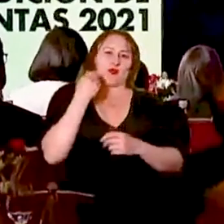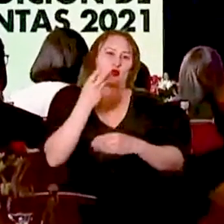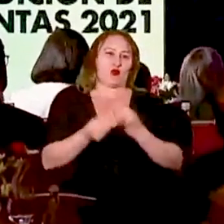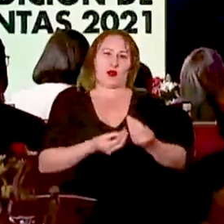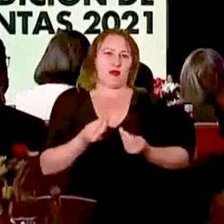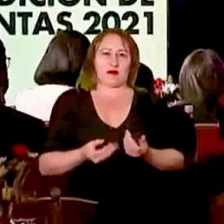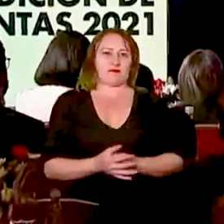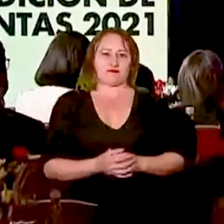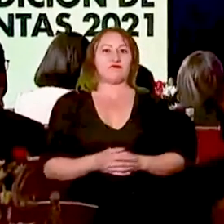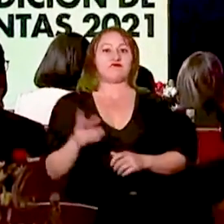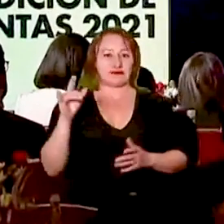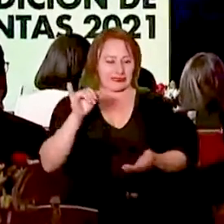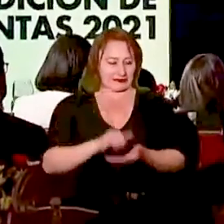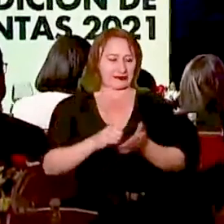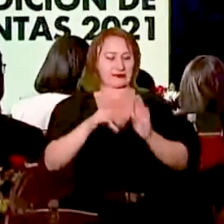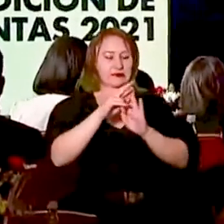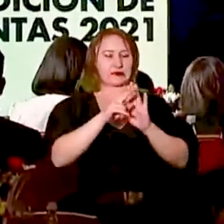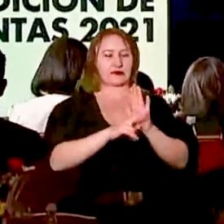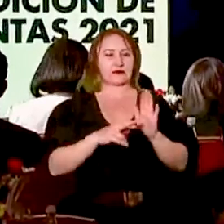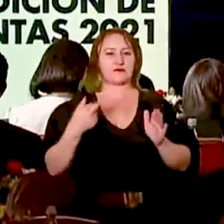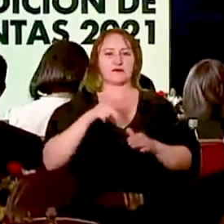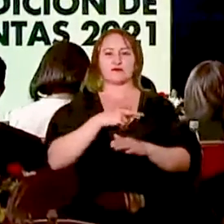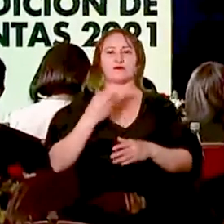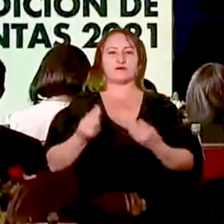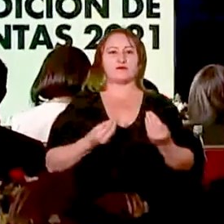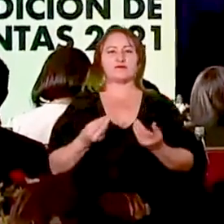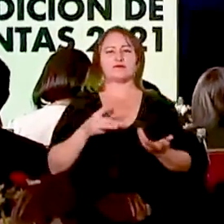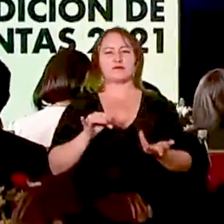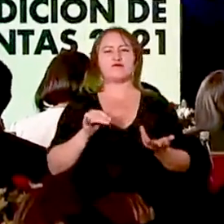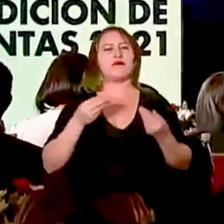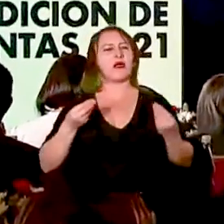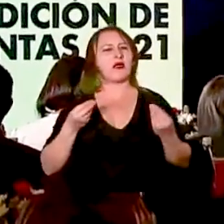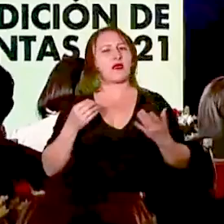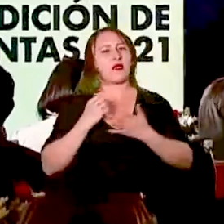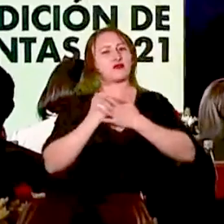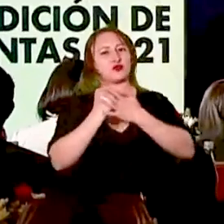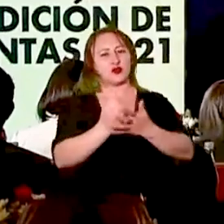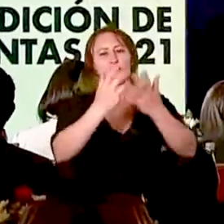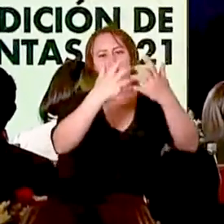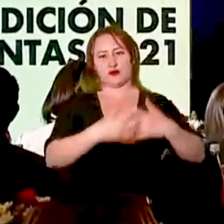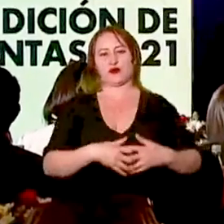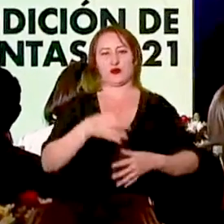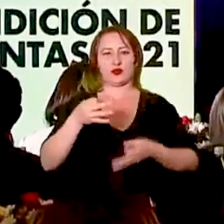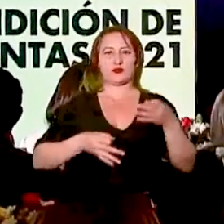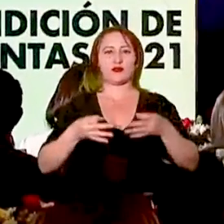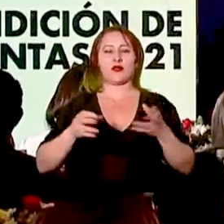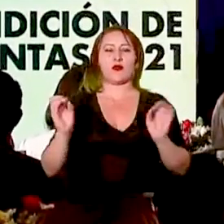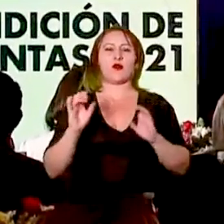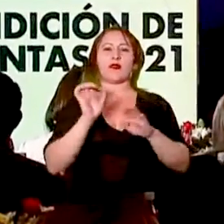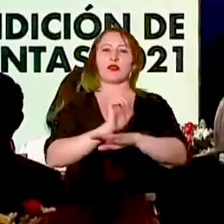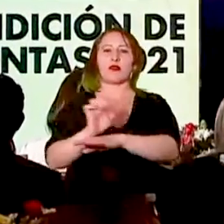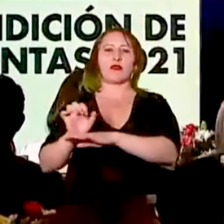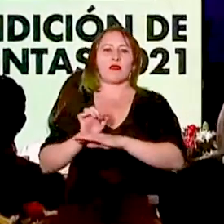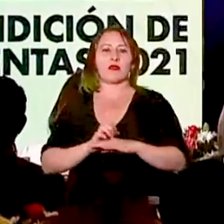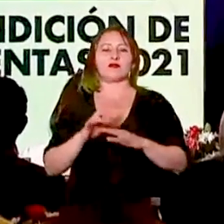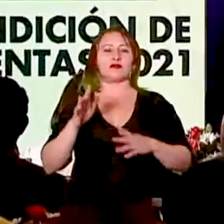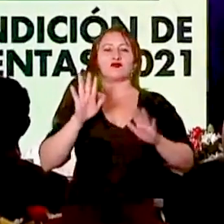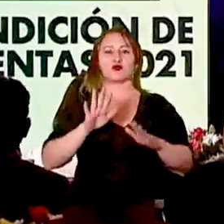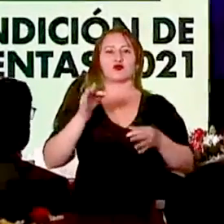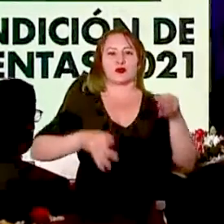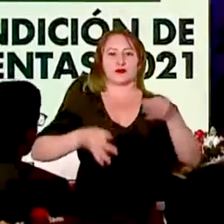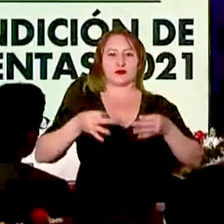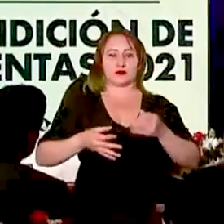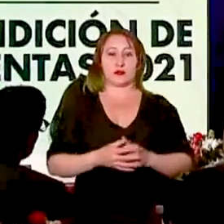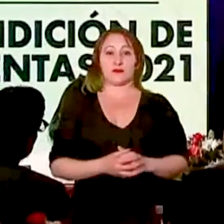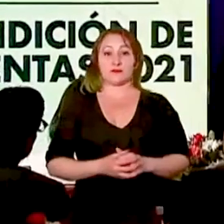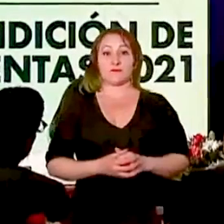hagan. Es la regla que estamos manejando en la Procuraduría para ayudar al funcionario judicial o a las entidades que tienen que ver con aspectos de carácter